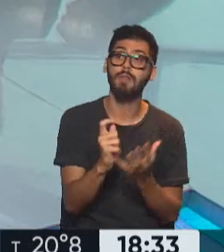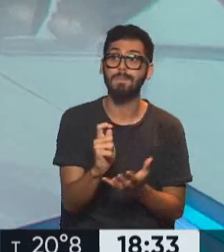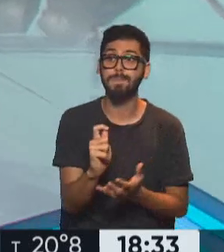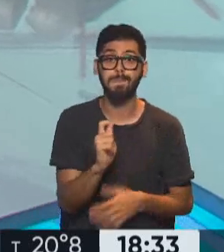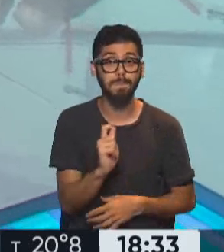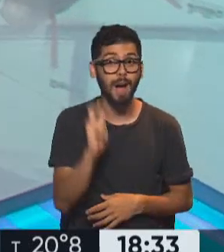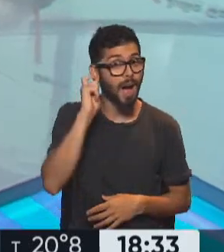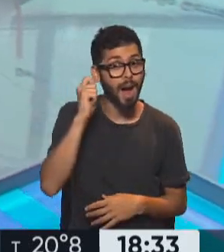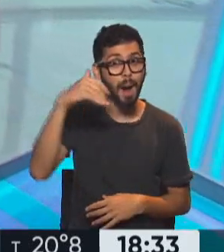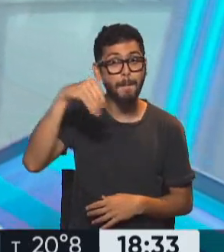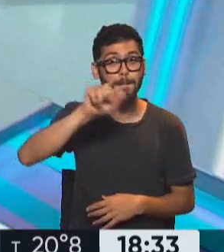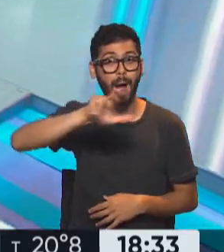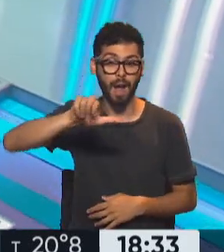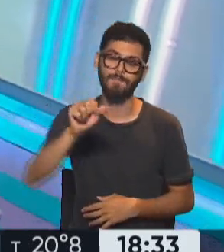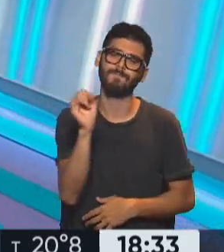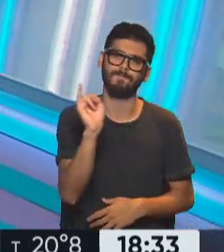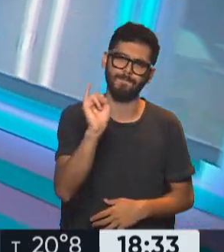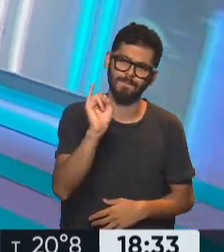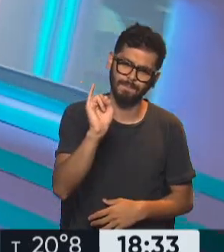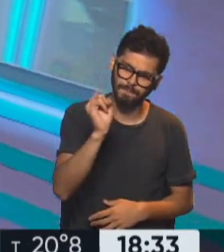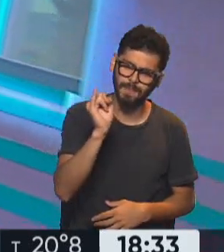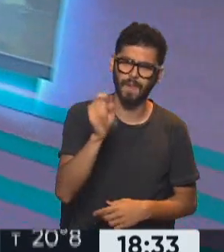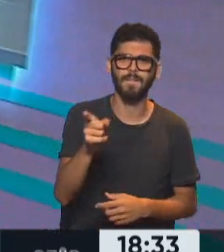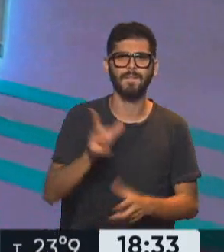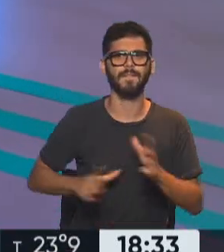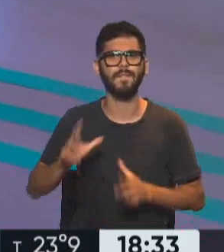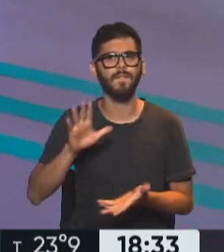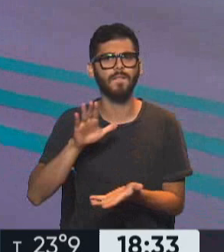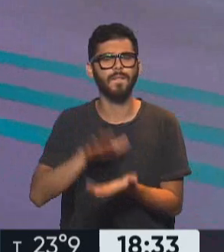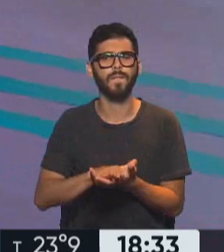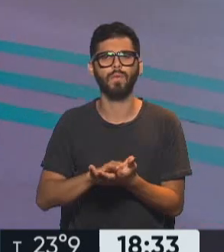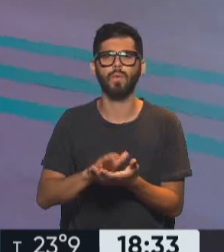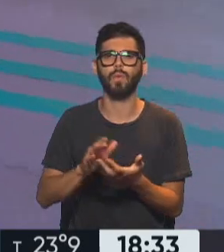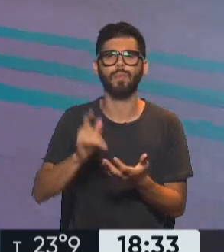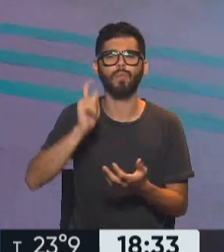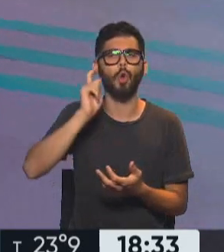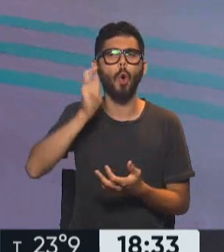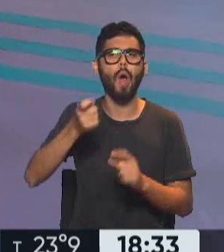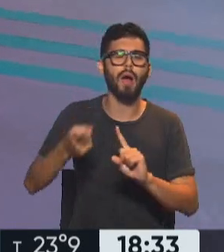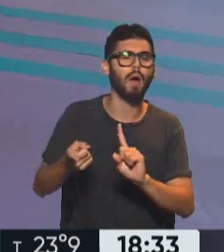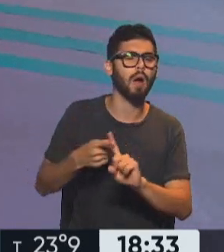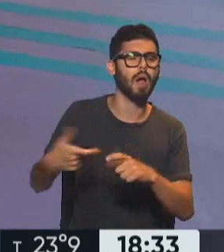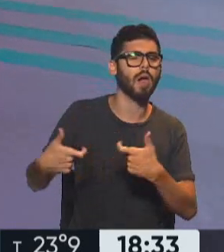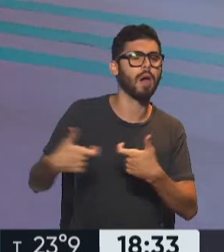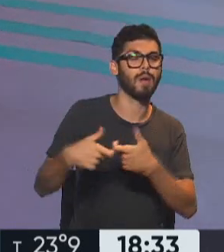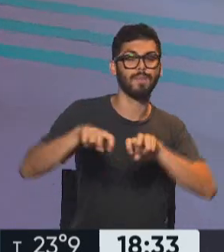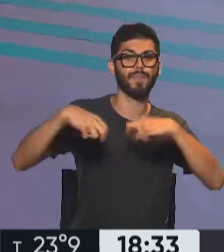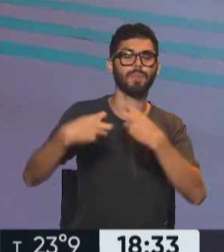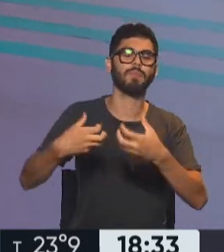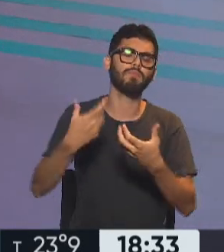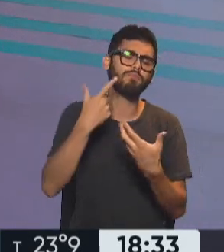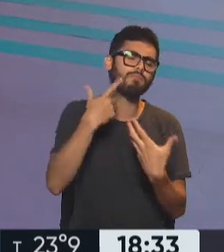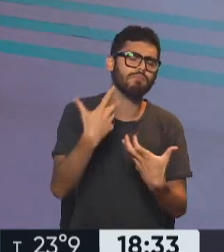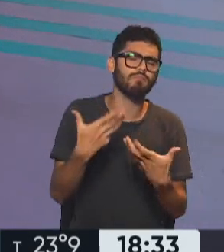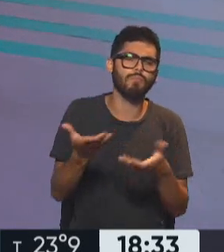¿no? Exactamente, porque nos tiene que contar novedades de lo que pasa con la causa de la mesa judicial bonaerense, más conocida como la causa Gestapo para